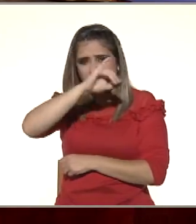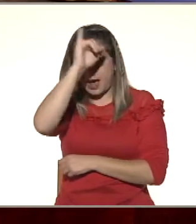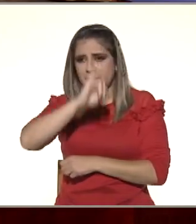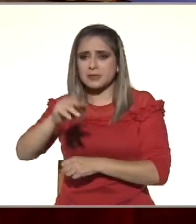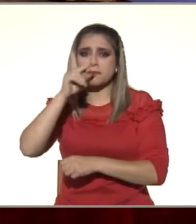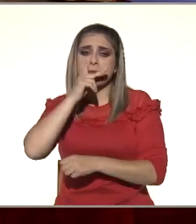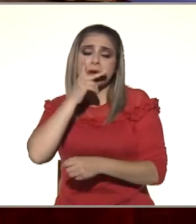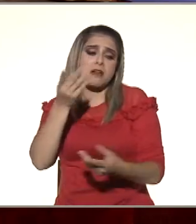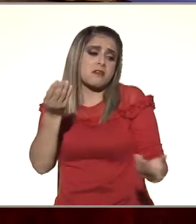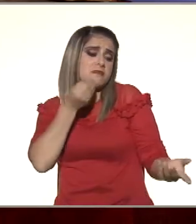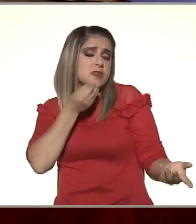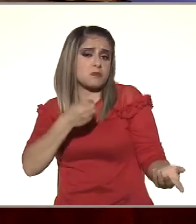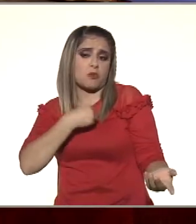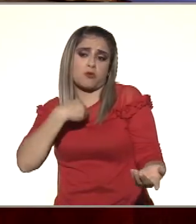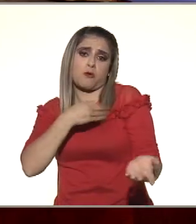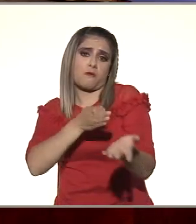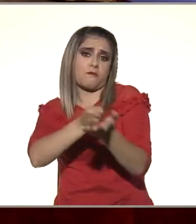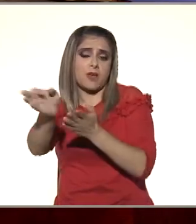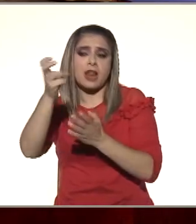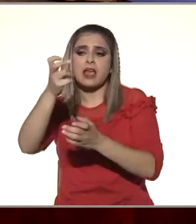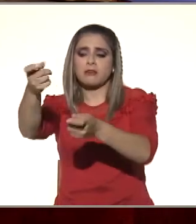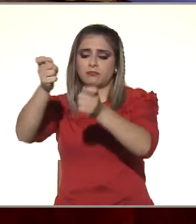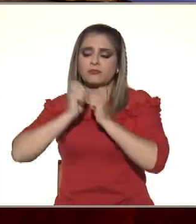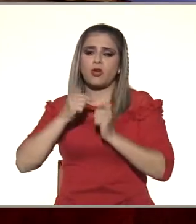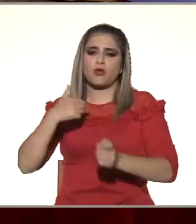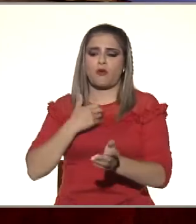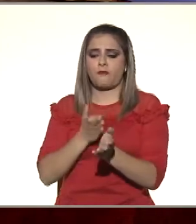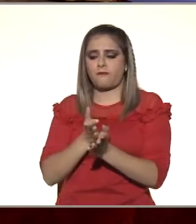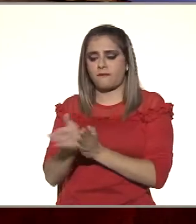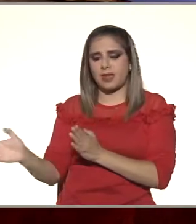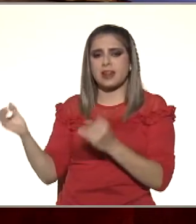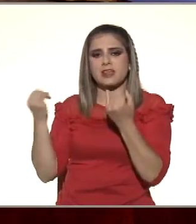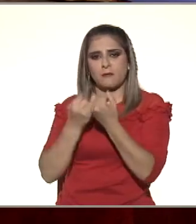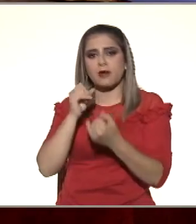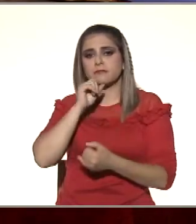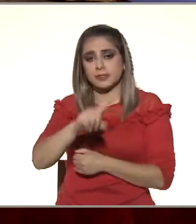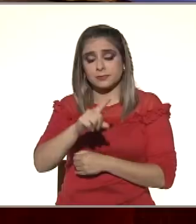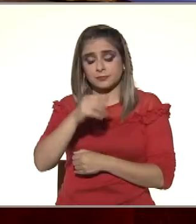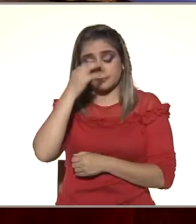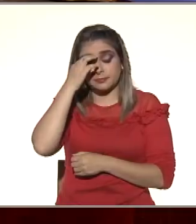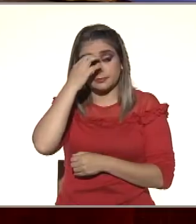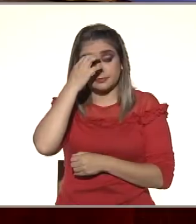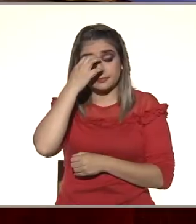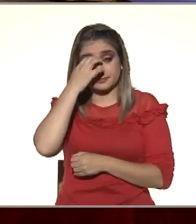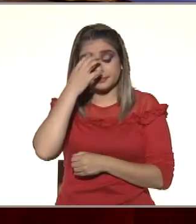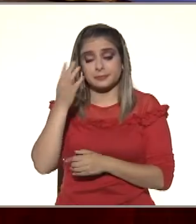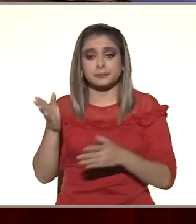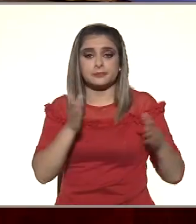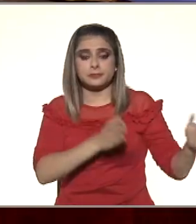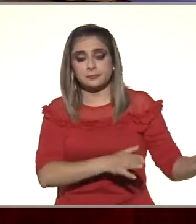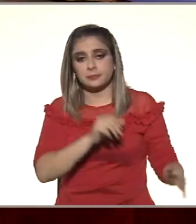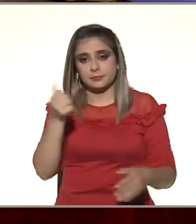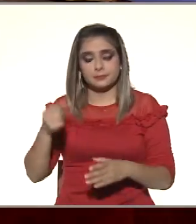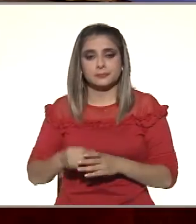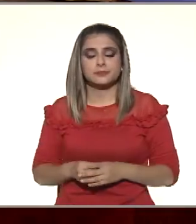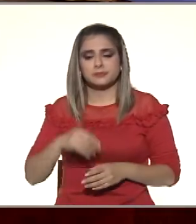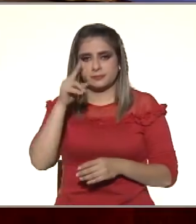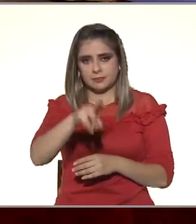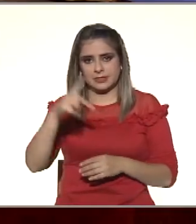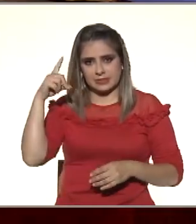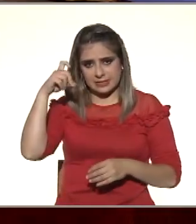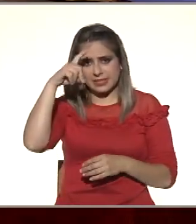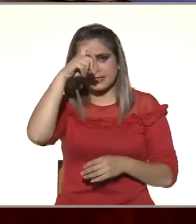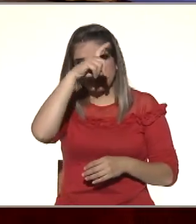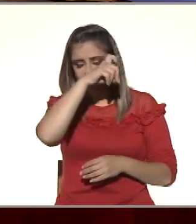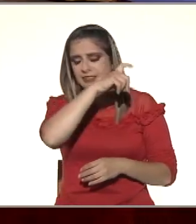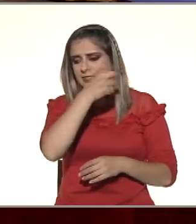tan es así que yo también fui infiel, después de haber sido engañado, nos comparten. También nos dice Marilu Musant, es difícil opinar